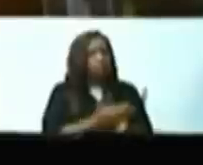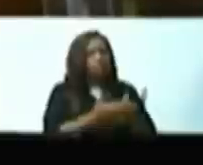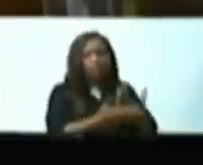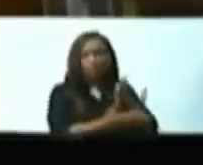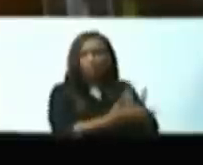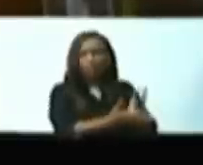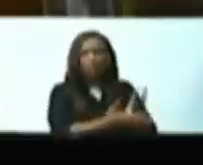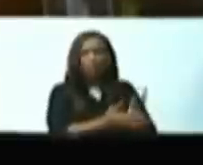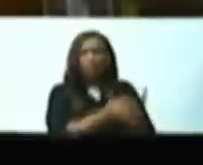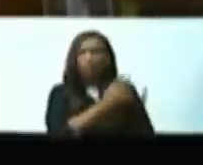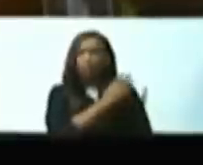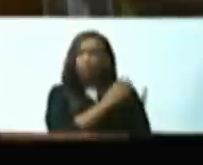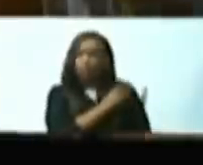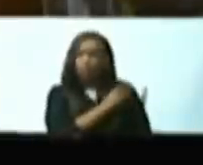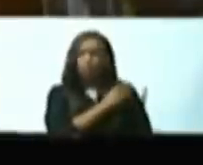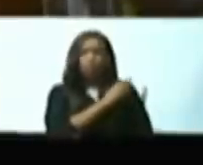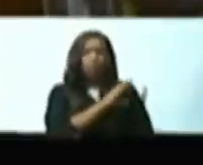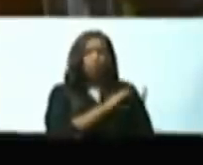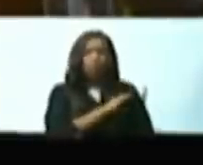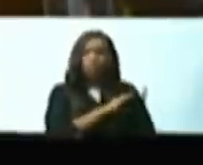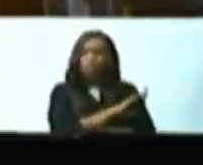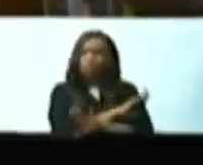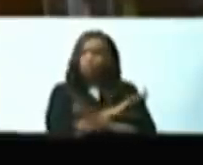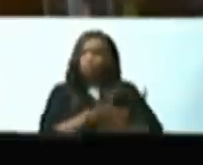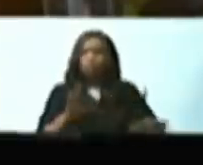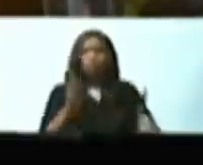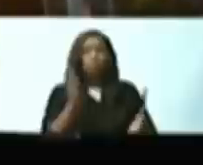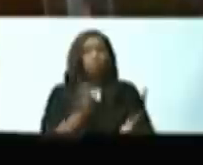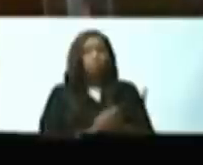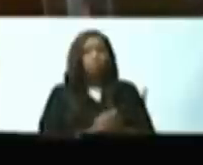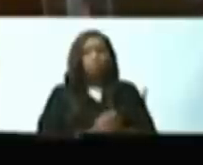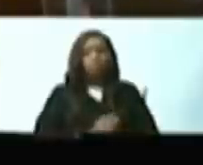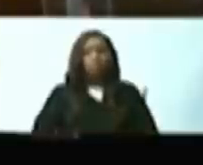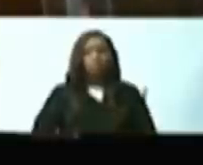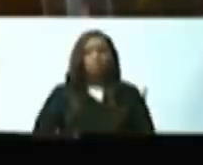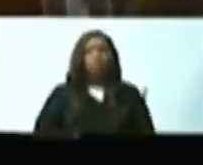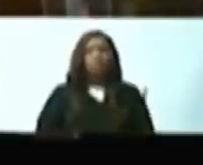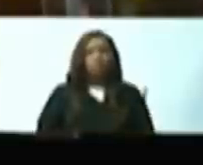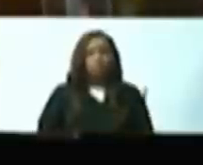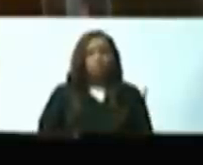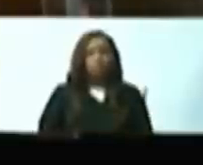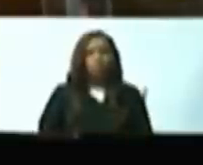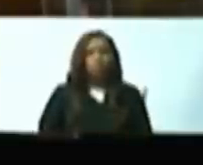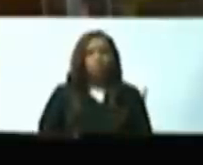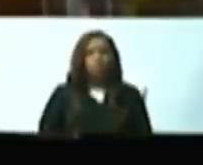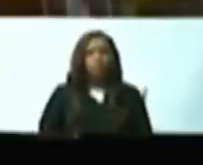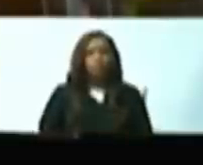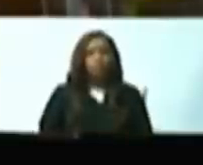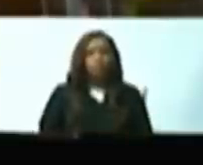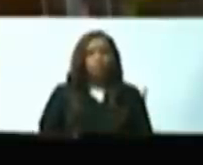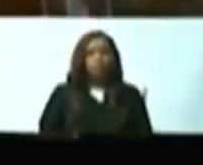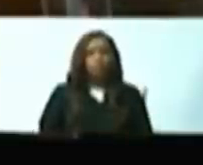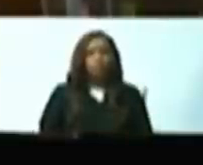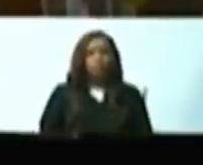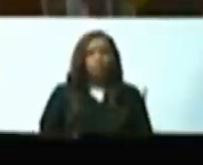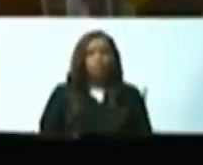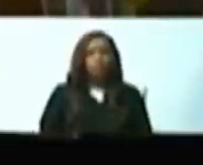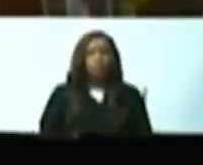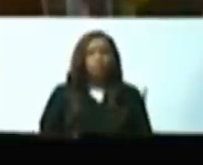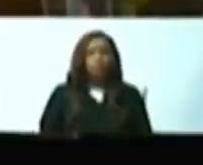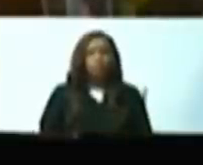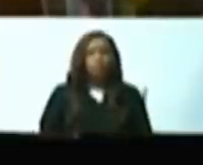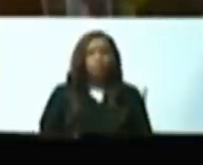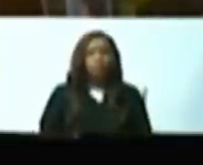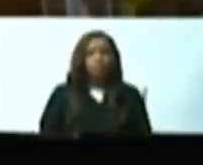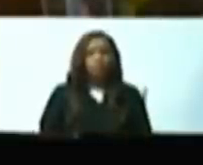sometidos ahora. Y ahora le dicen, no, usted también, a usted que tiene un carro que apenas camina, usted va para allá también, porque es contra, es como